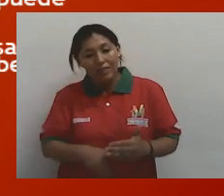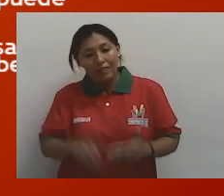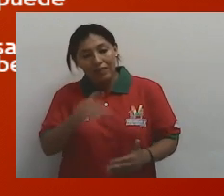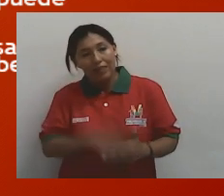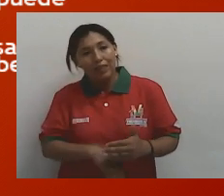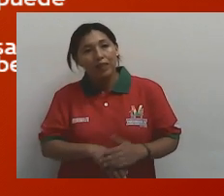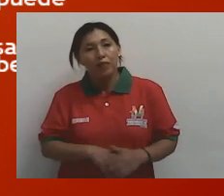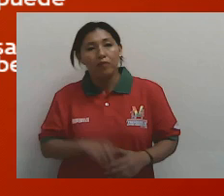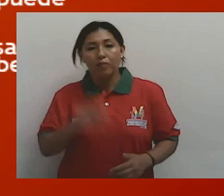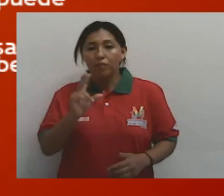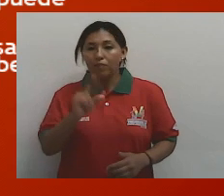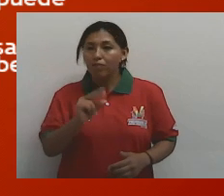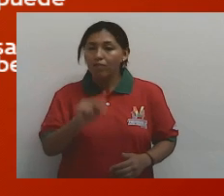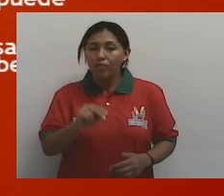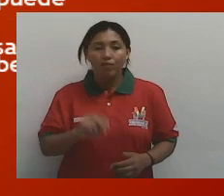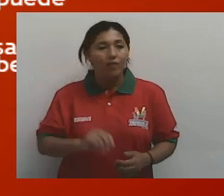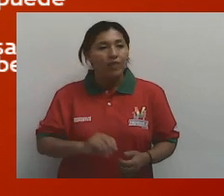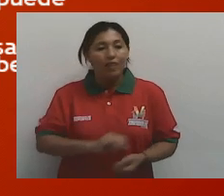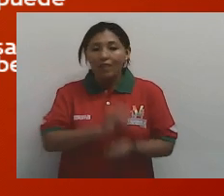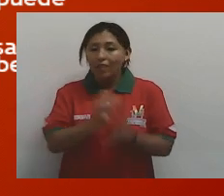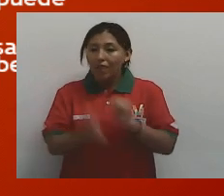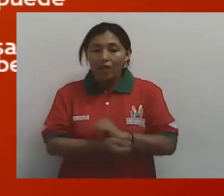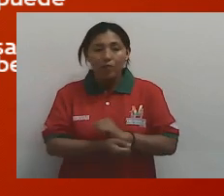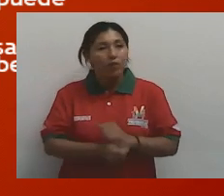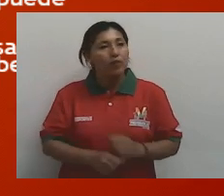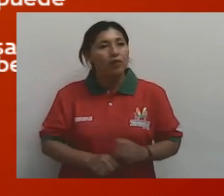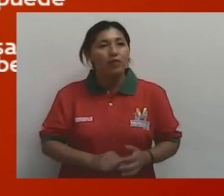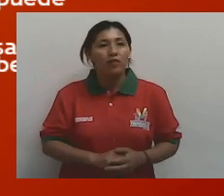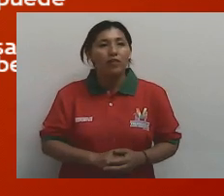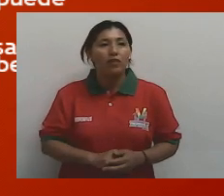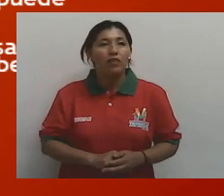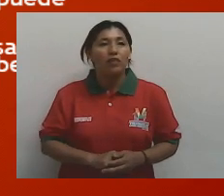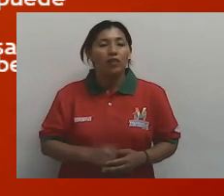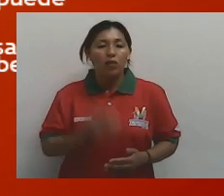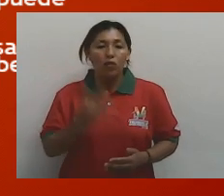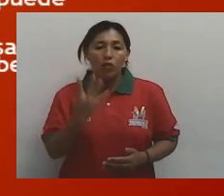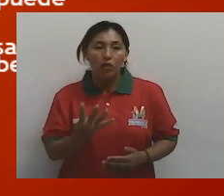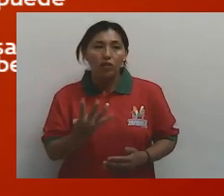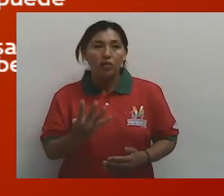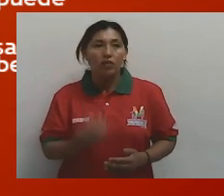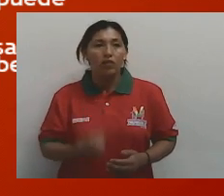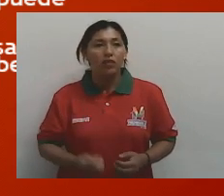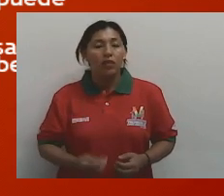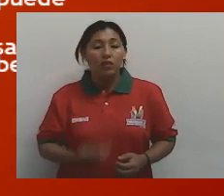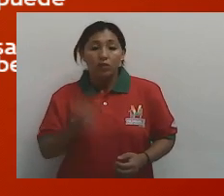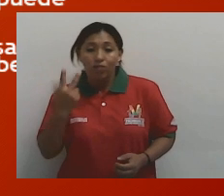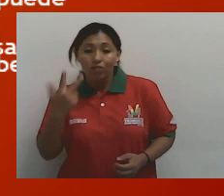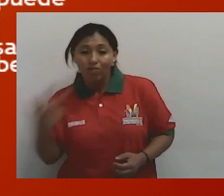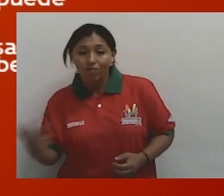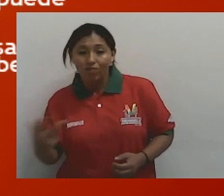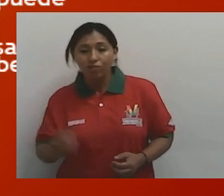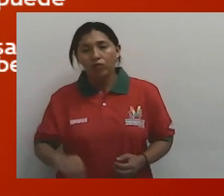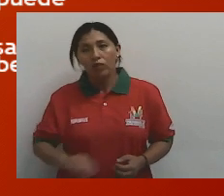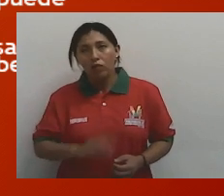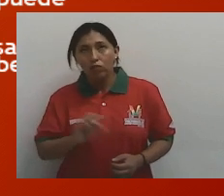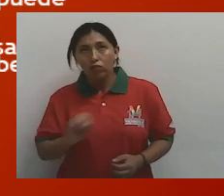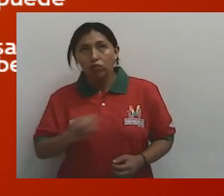tiene sustitutos, automáticamente va quedando con 4, con 3, con 2.